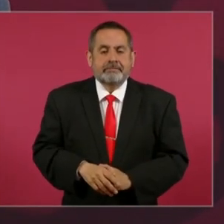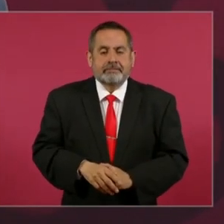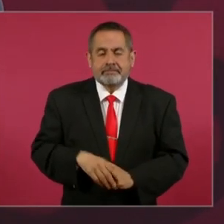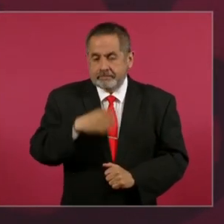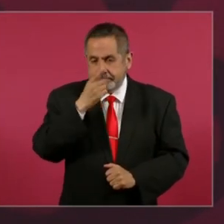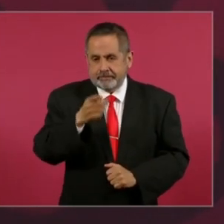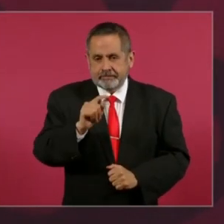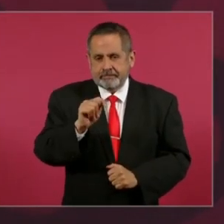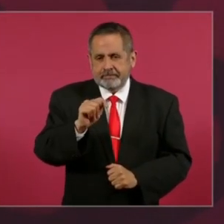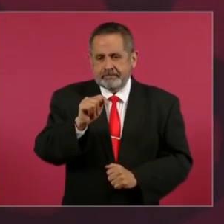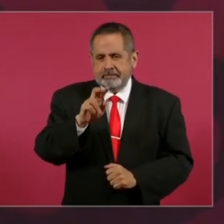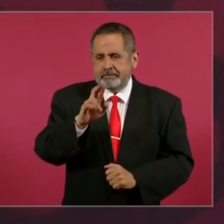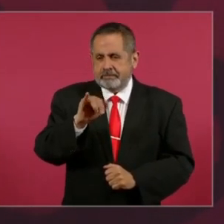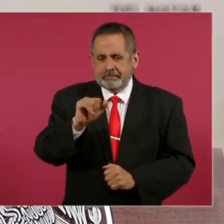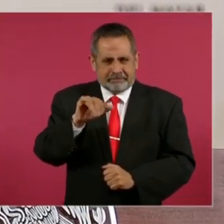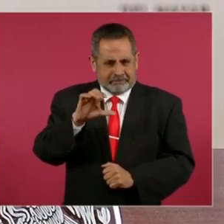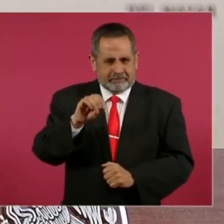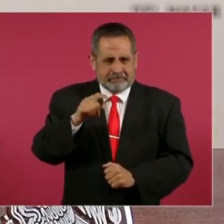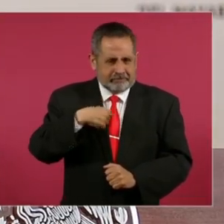Tricio, que es mi amigo,